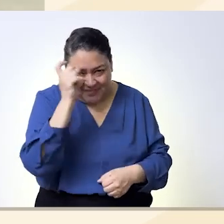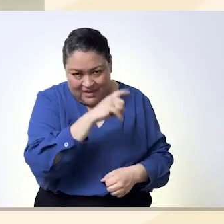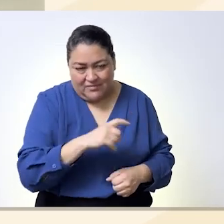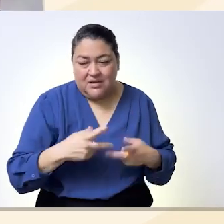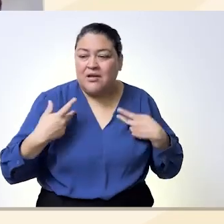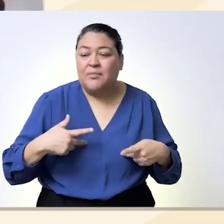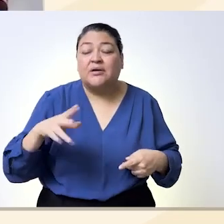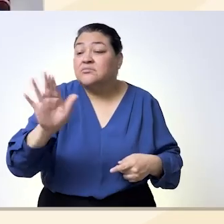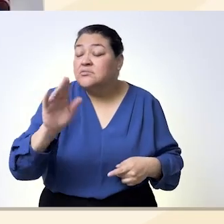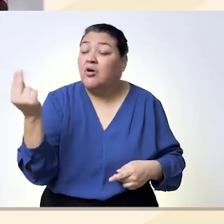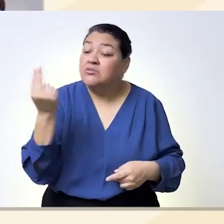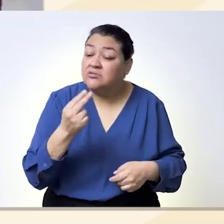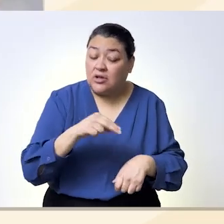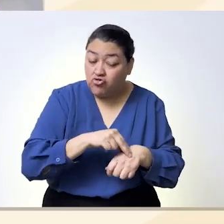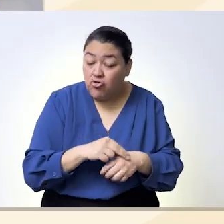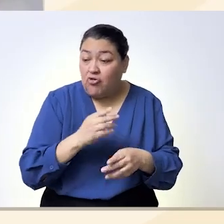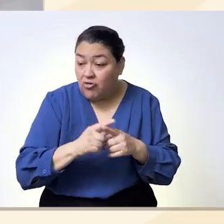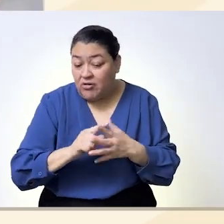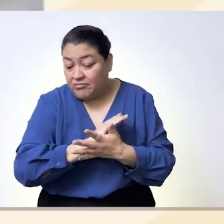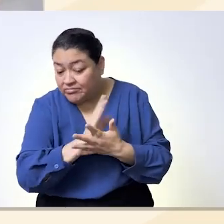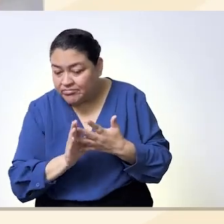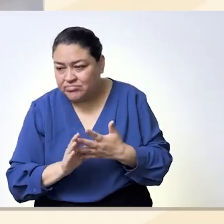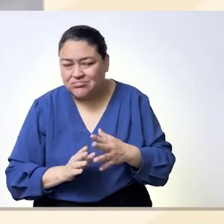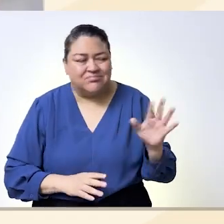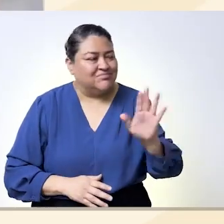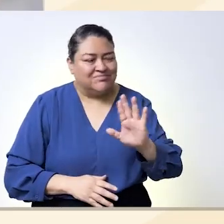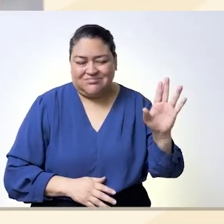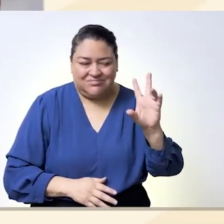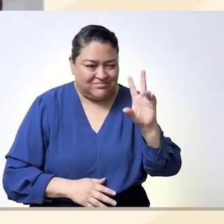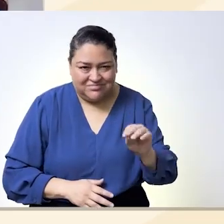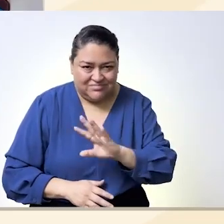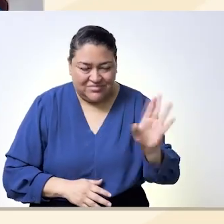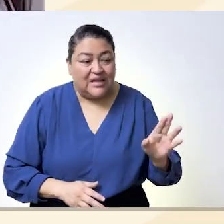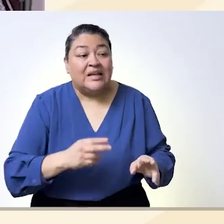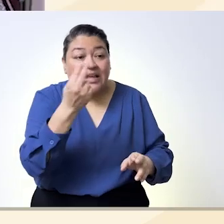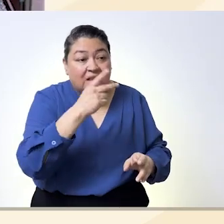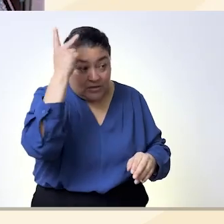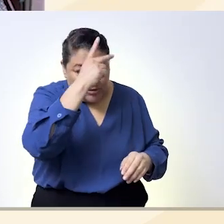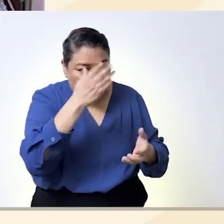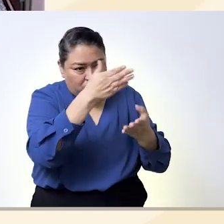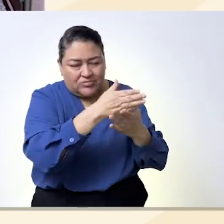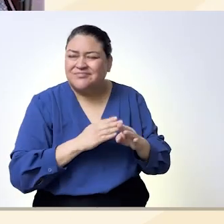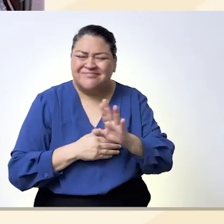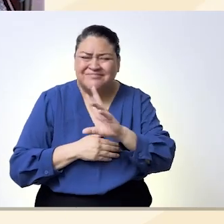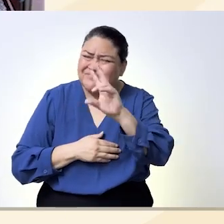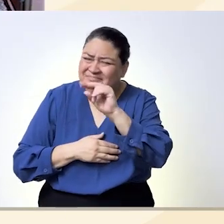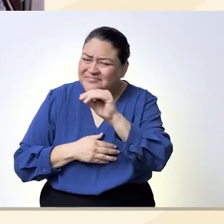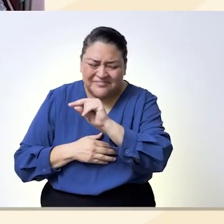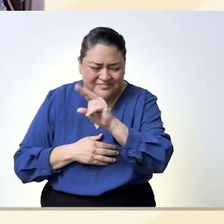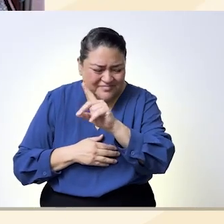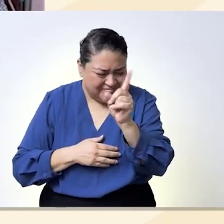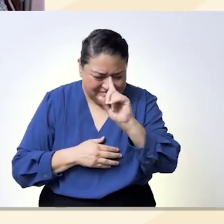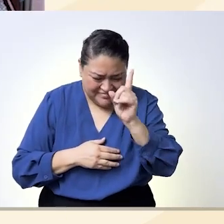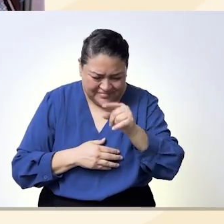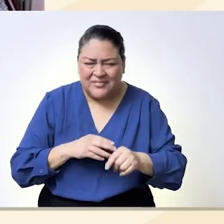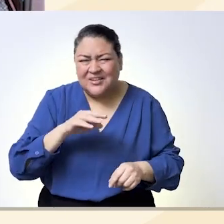las personas neurodivergentes, justo es como, más acceso a psiquiatras, digo, puta, o sea, eso, o sea, sí, o sea, es bueno, por supuesto,